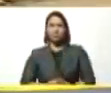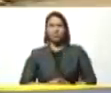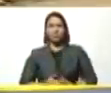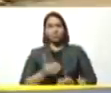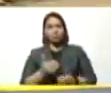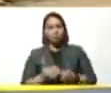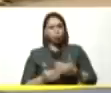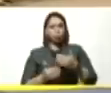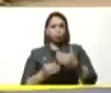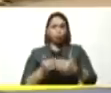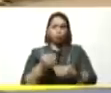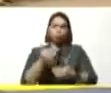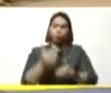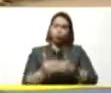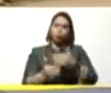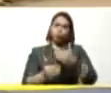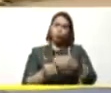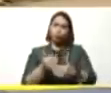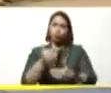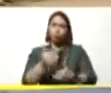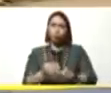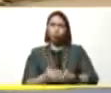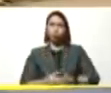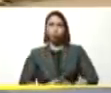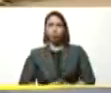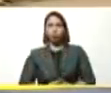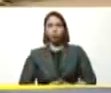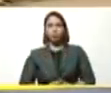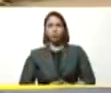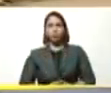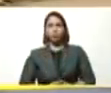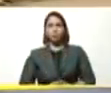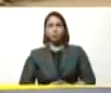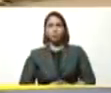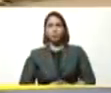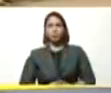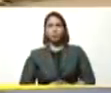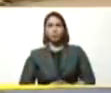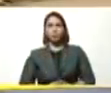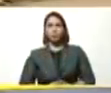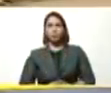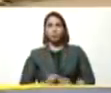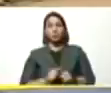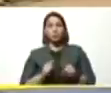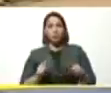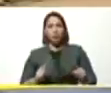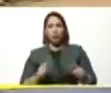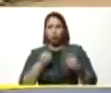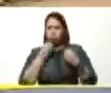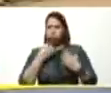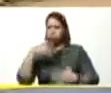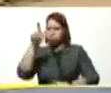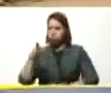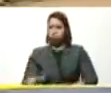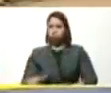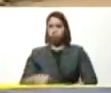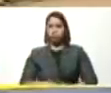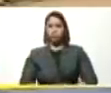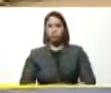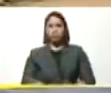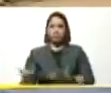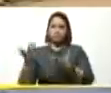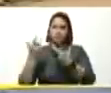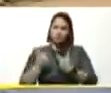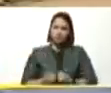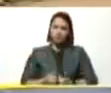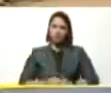paso a paso, poco a poco, pero que es un fenómeno para obtener resultados.